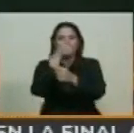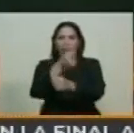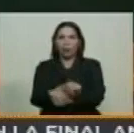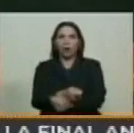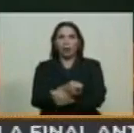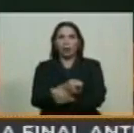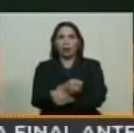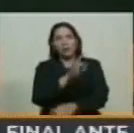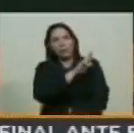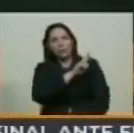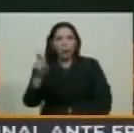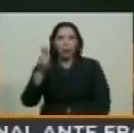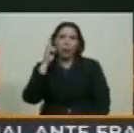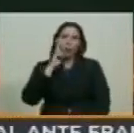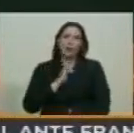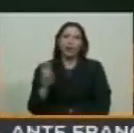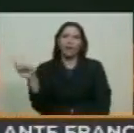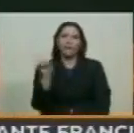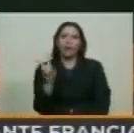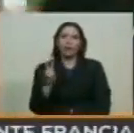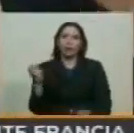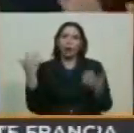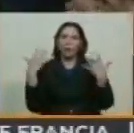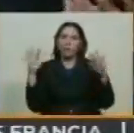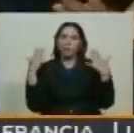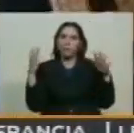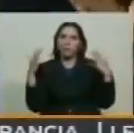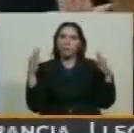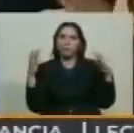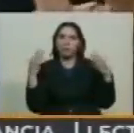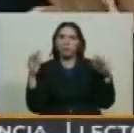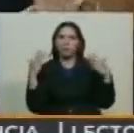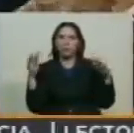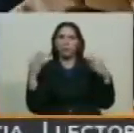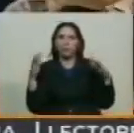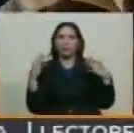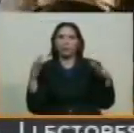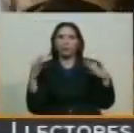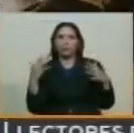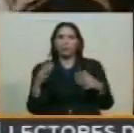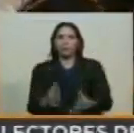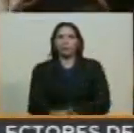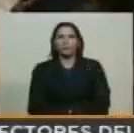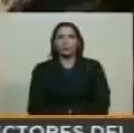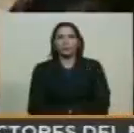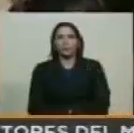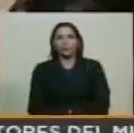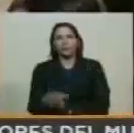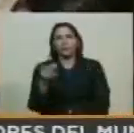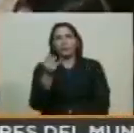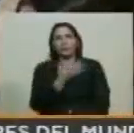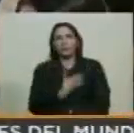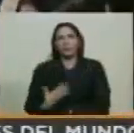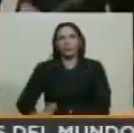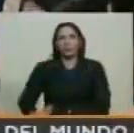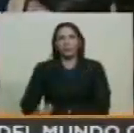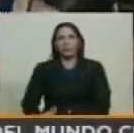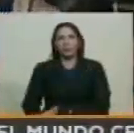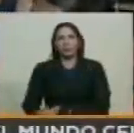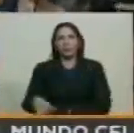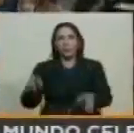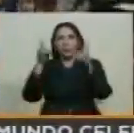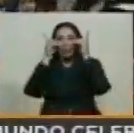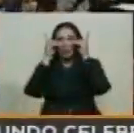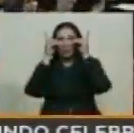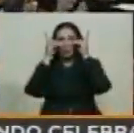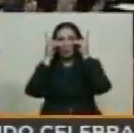de la República Bolivariana de Venezuela. Bien, son palabras de la vicepresidenta ejecutiva de la República,